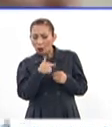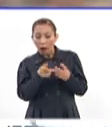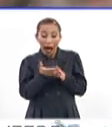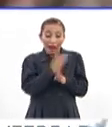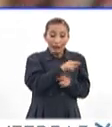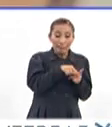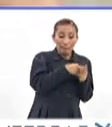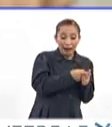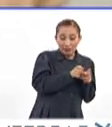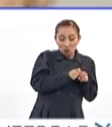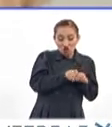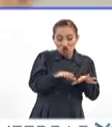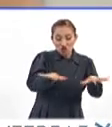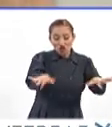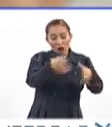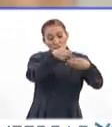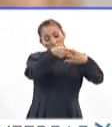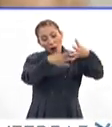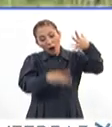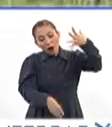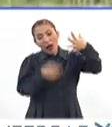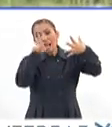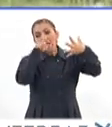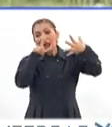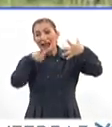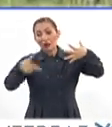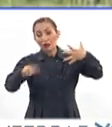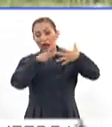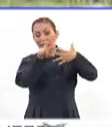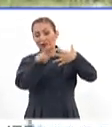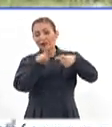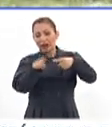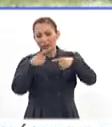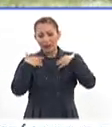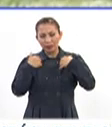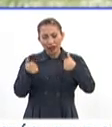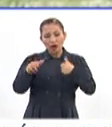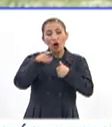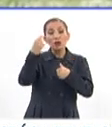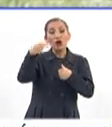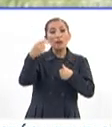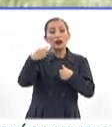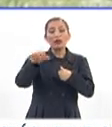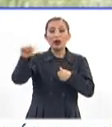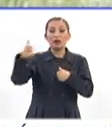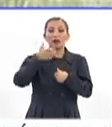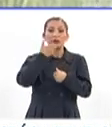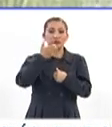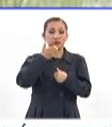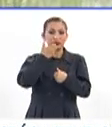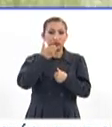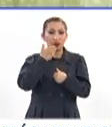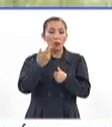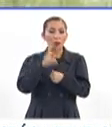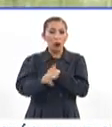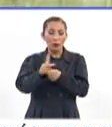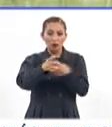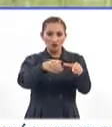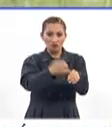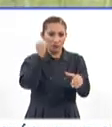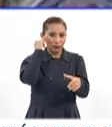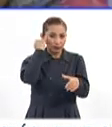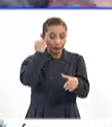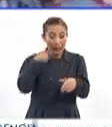origen común. Una agrupación lingüística es el conjunto de variantes comprendidas bajo el nombre dado tradicionalmente a un pueblo